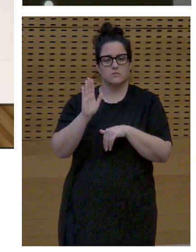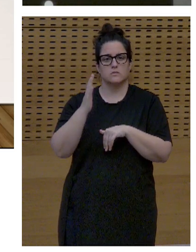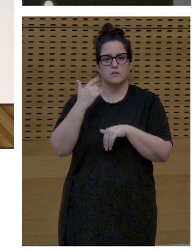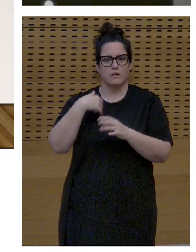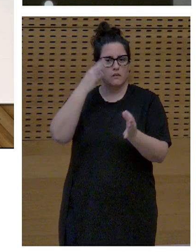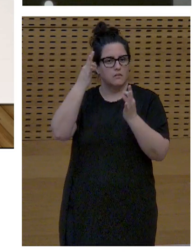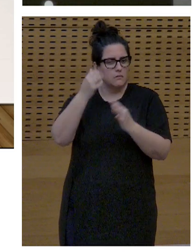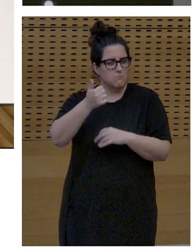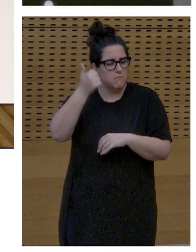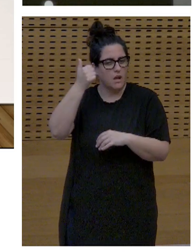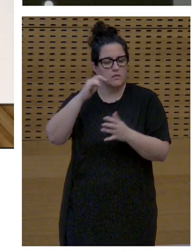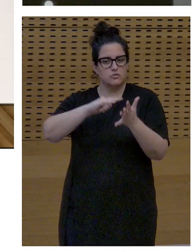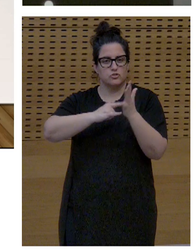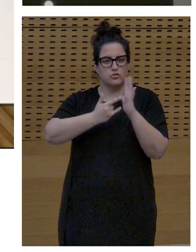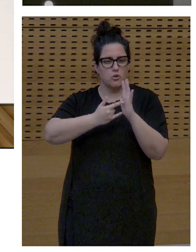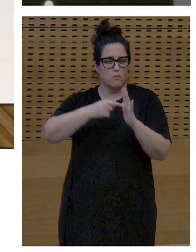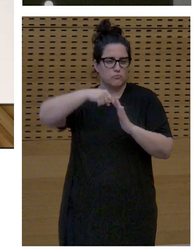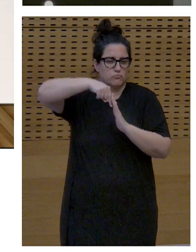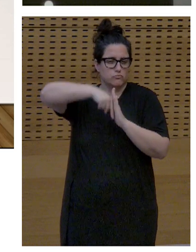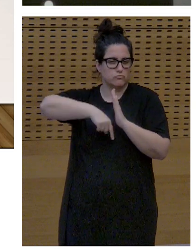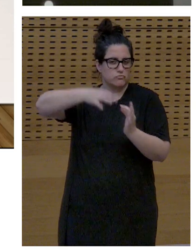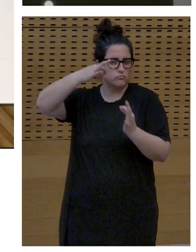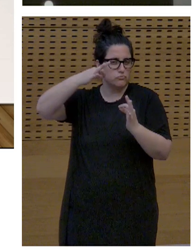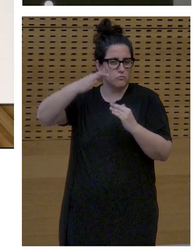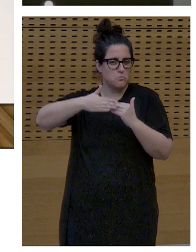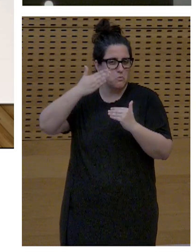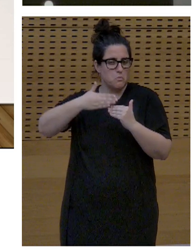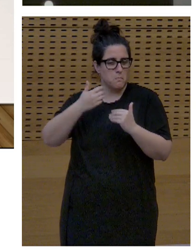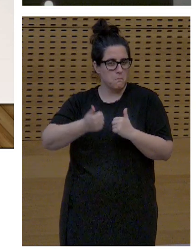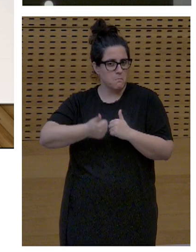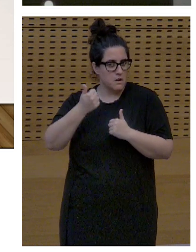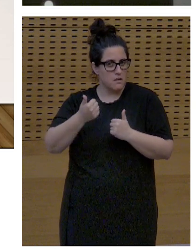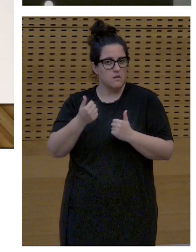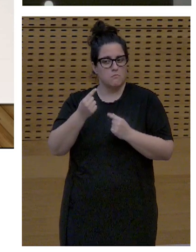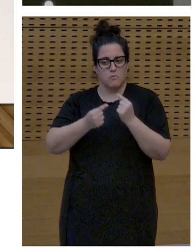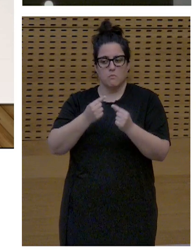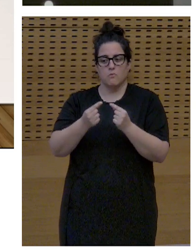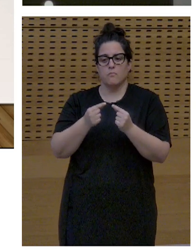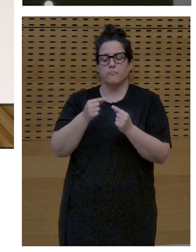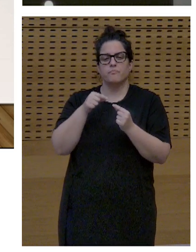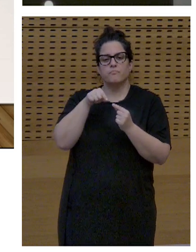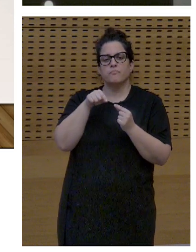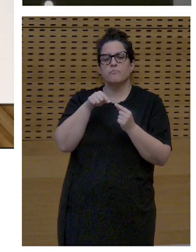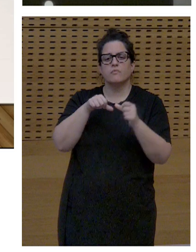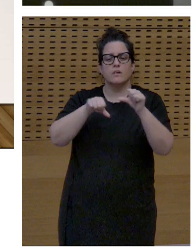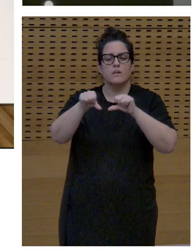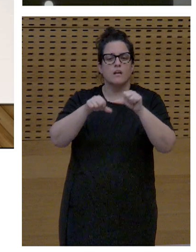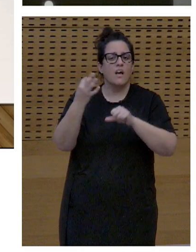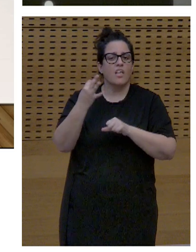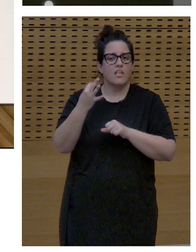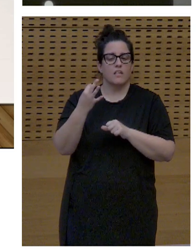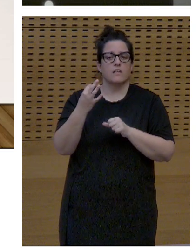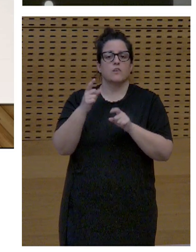con sistemas más sofisticados, que lo que hace es, se colocan unos